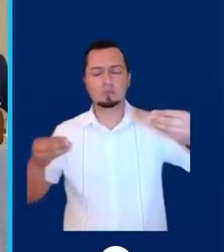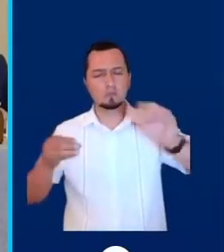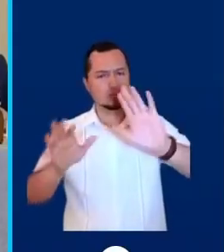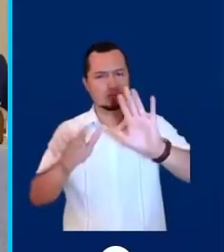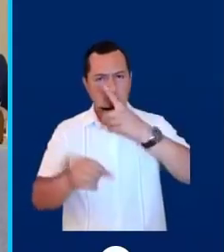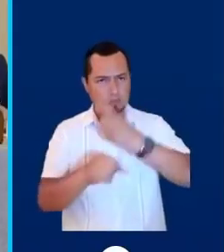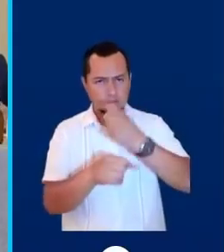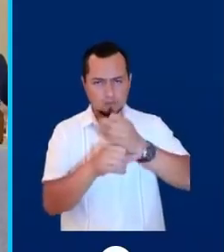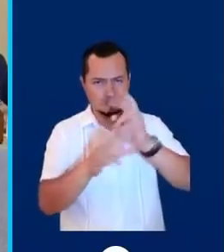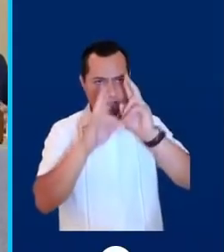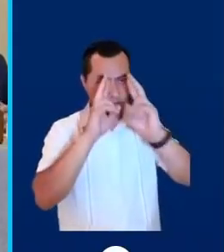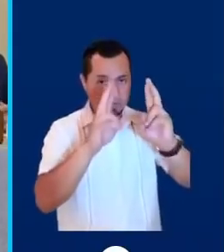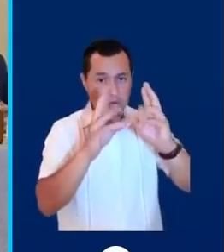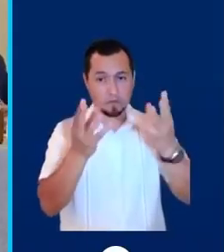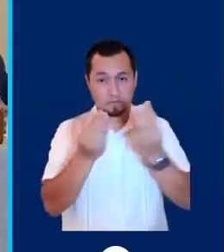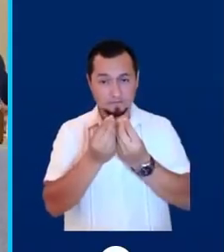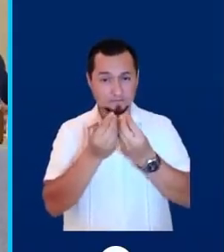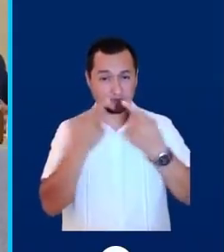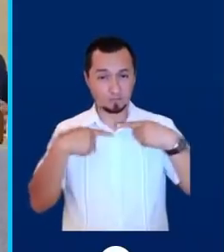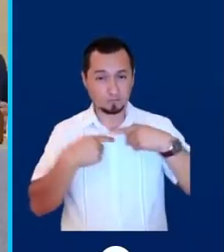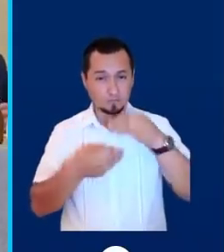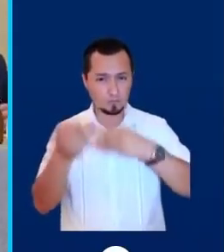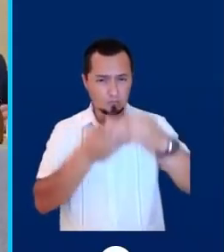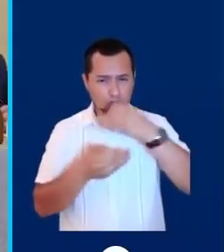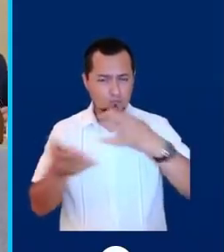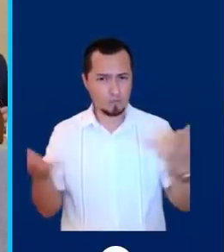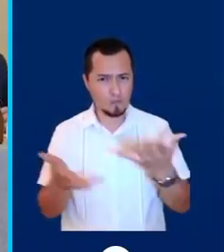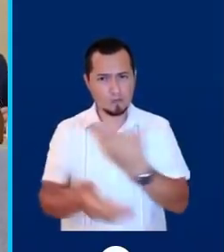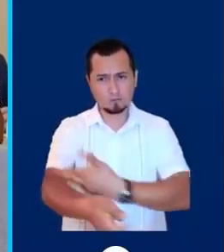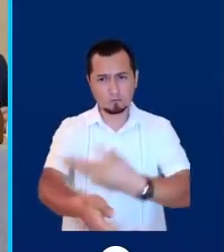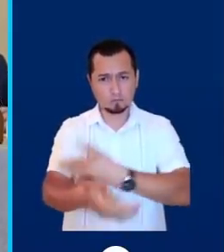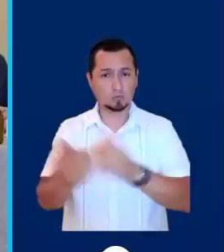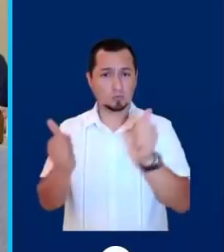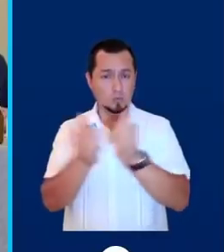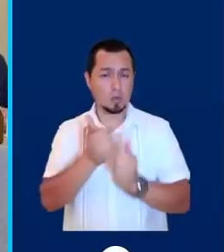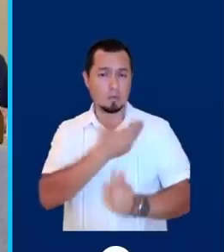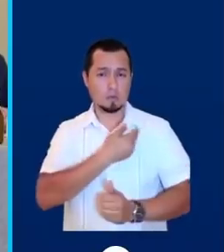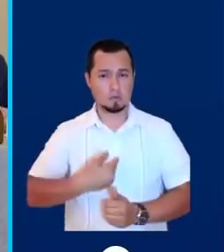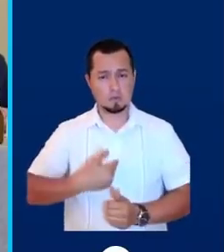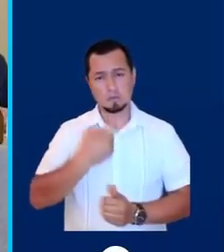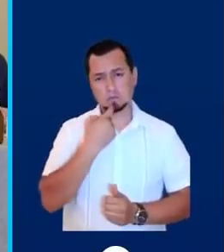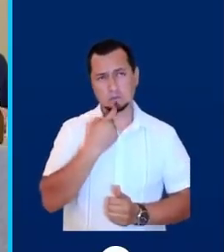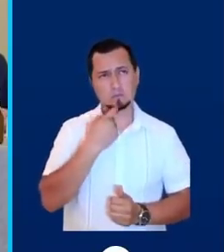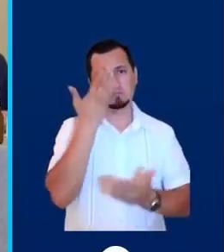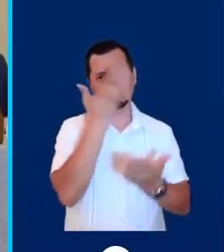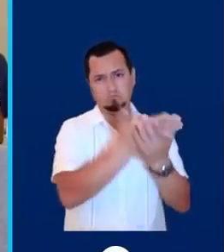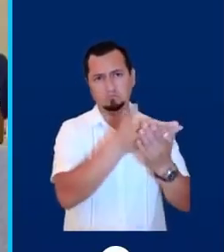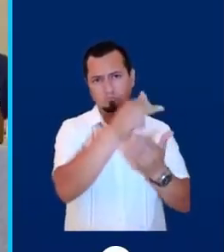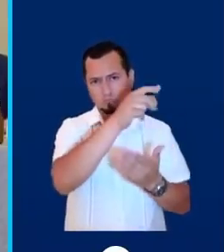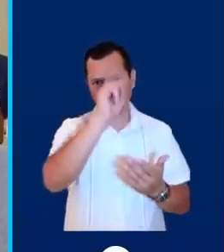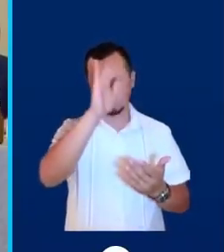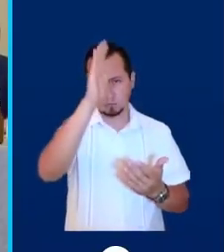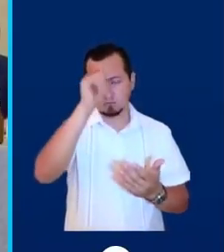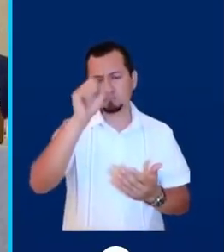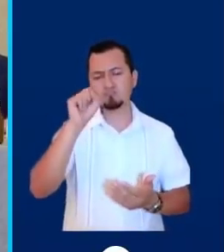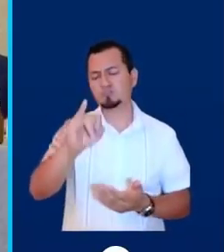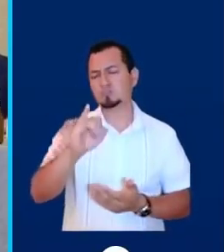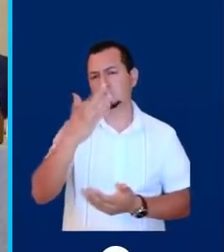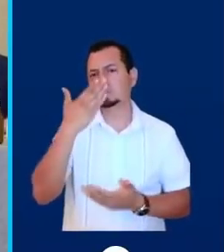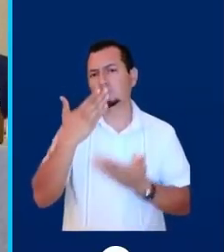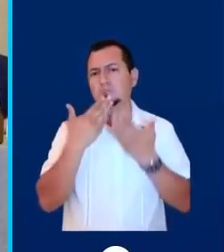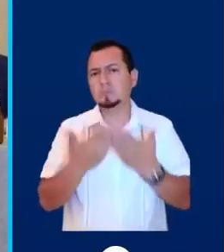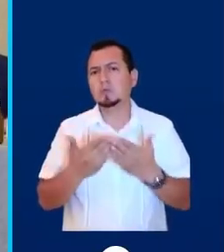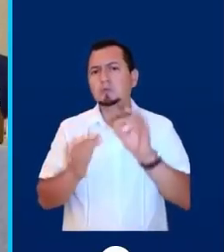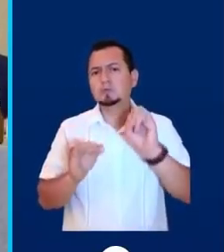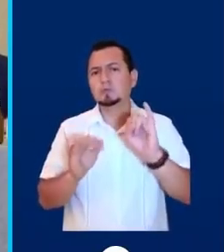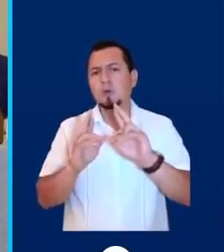que, afortunadamente, las gestiones que se hicieron con el presidente de México tuvieron efecto y dieron